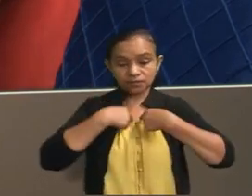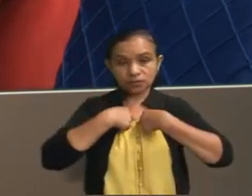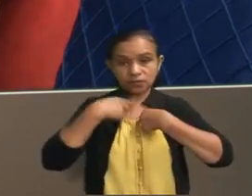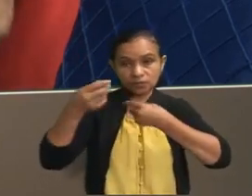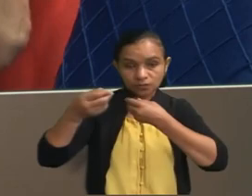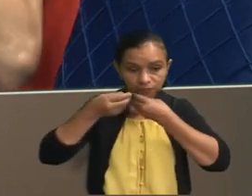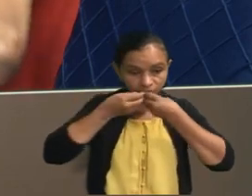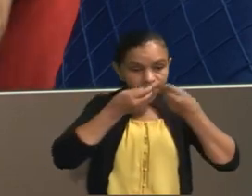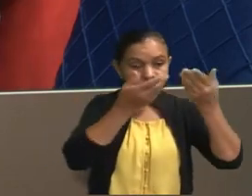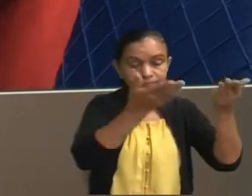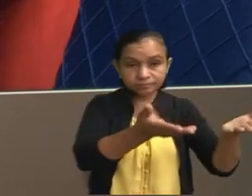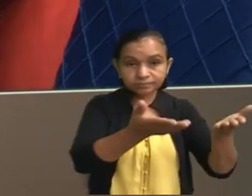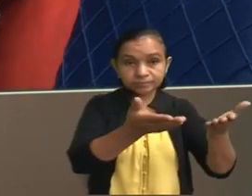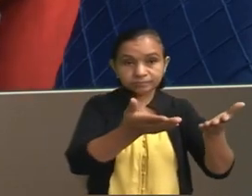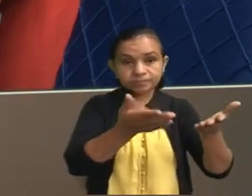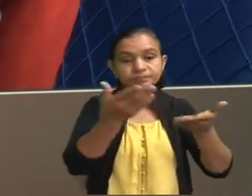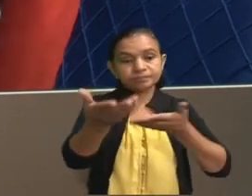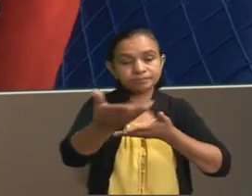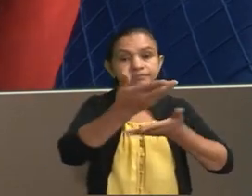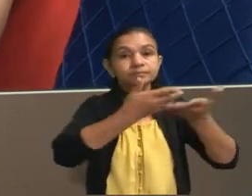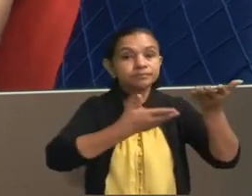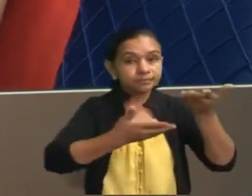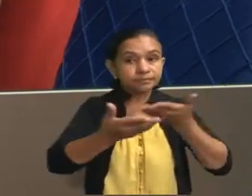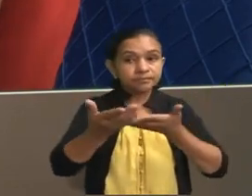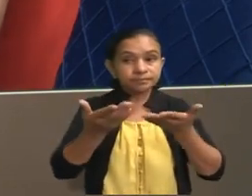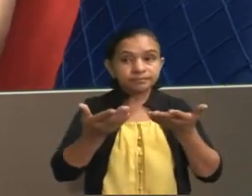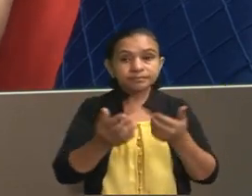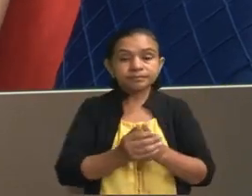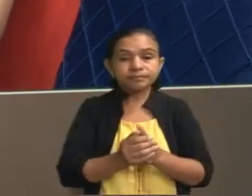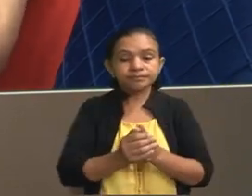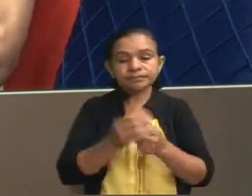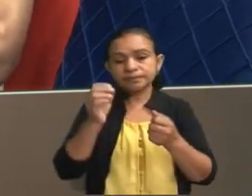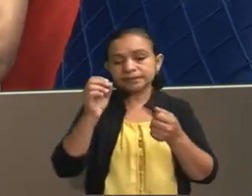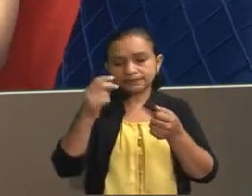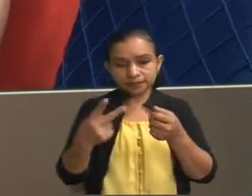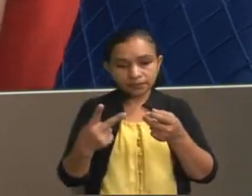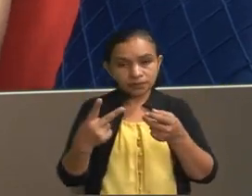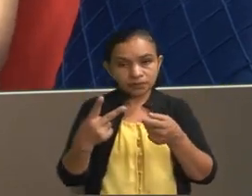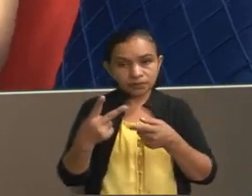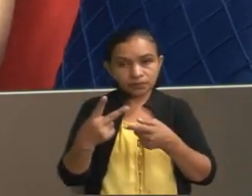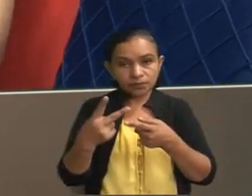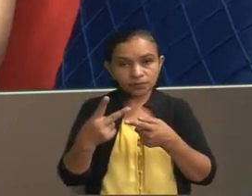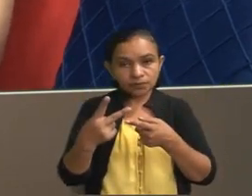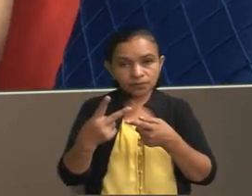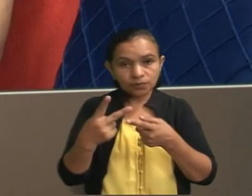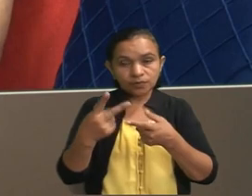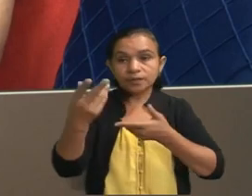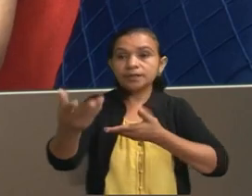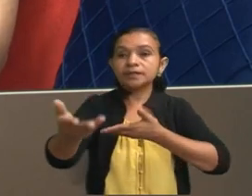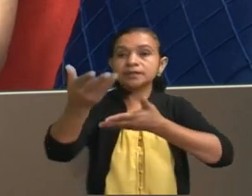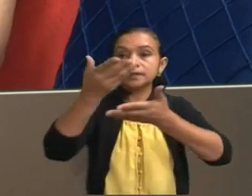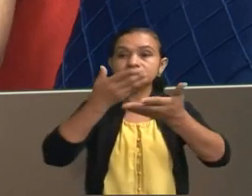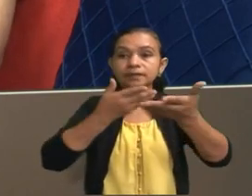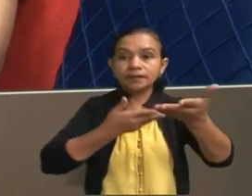igualmente. Entonces hay un intercambio. Segundo, nosotros intercambiamos